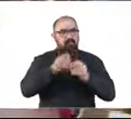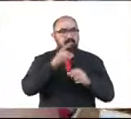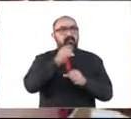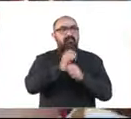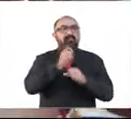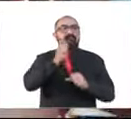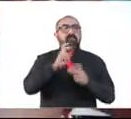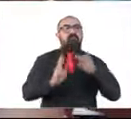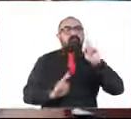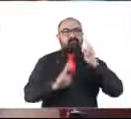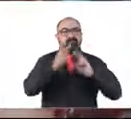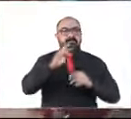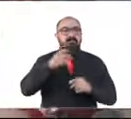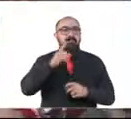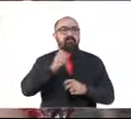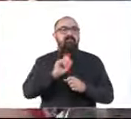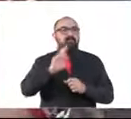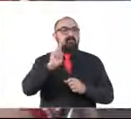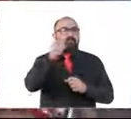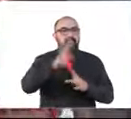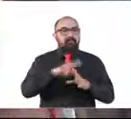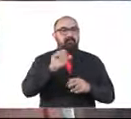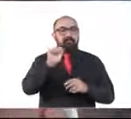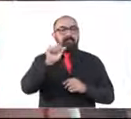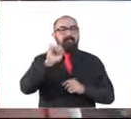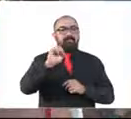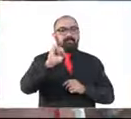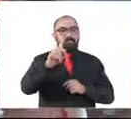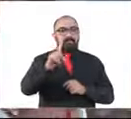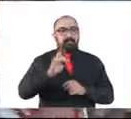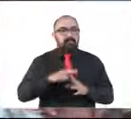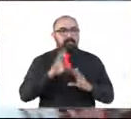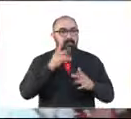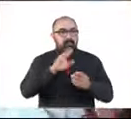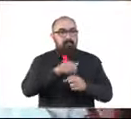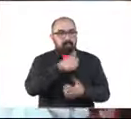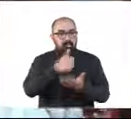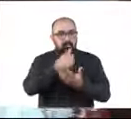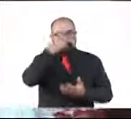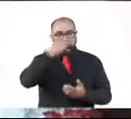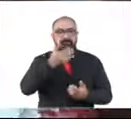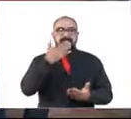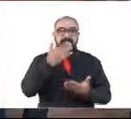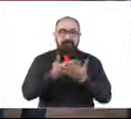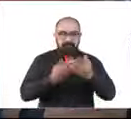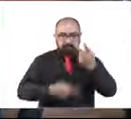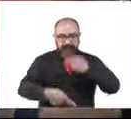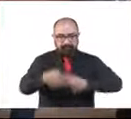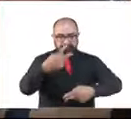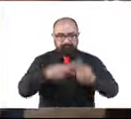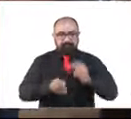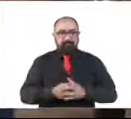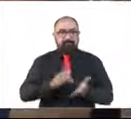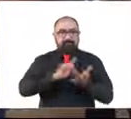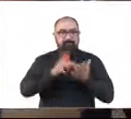de la Milpa a la Mesa del CONACYT con productores de maíz de la Ciudad de México. Bienvenida.